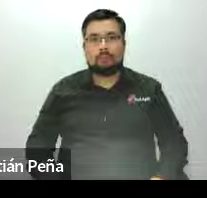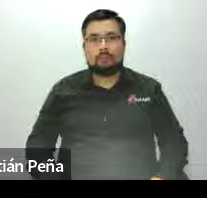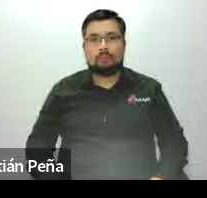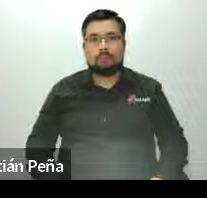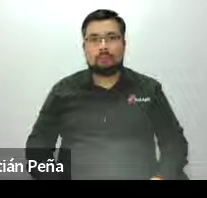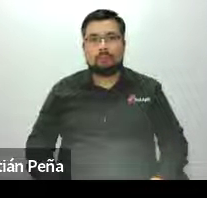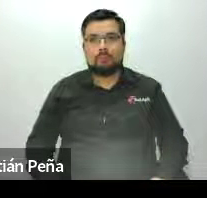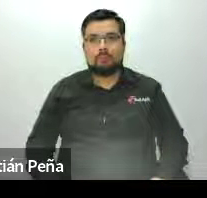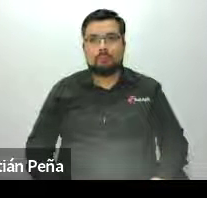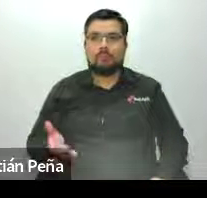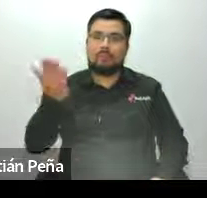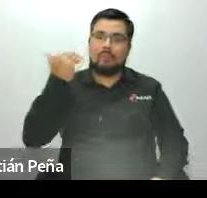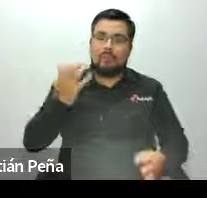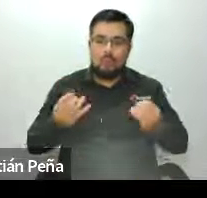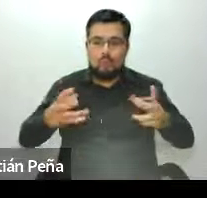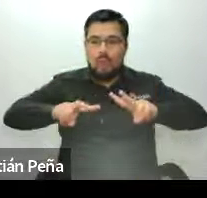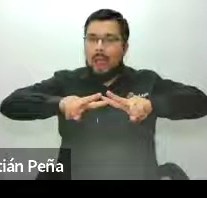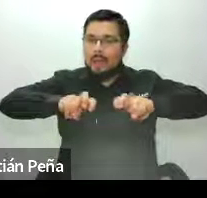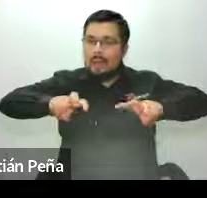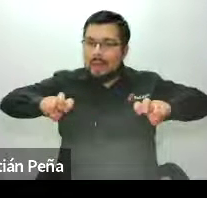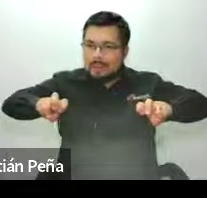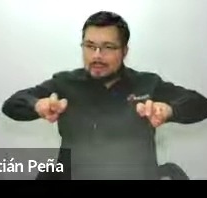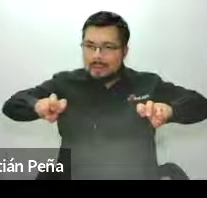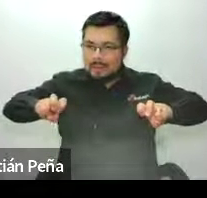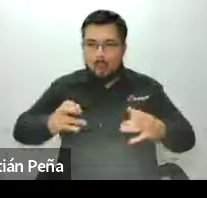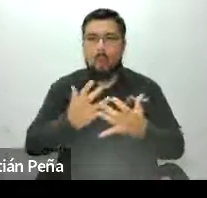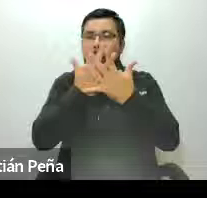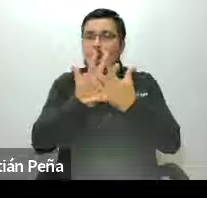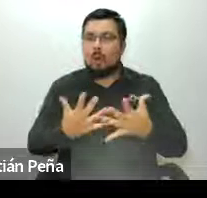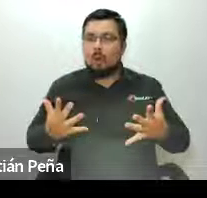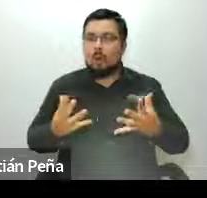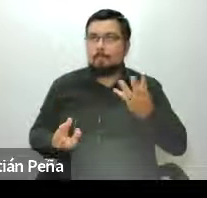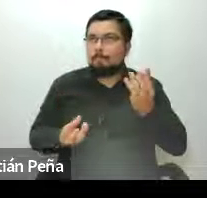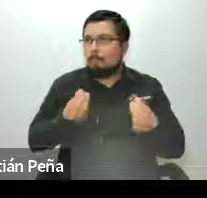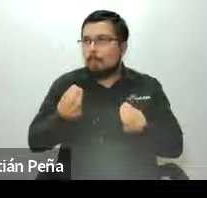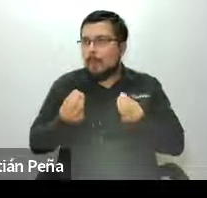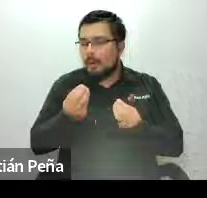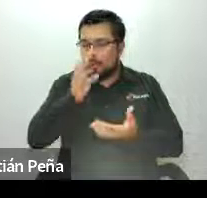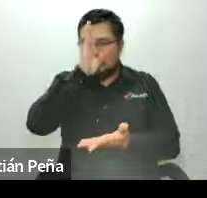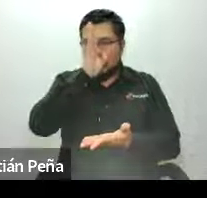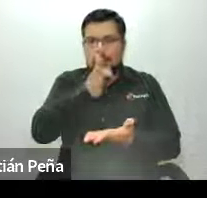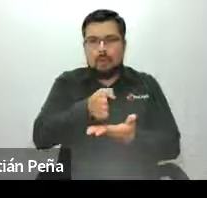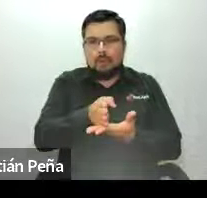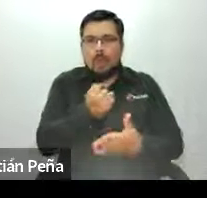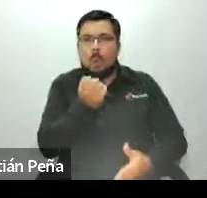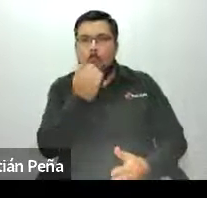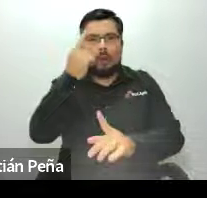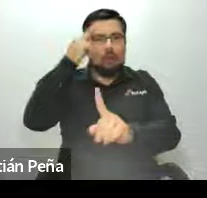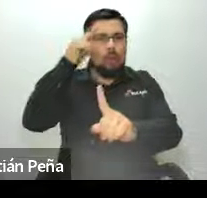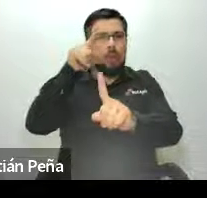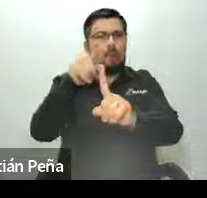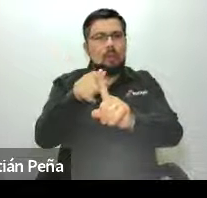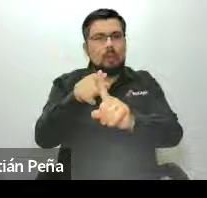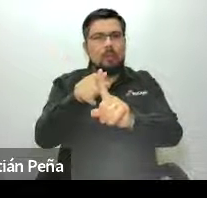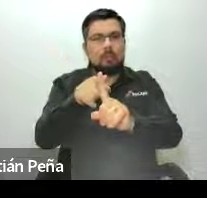hubo mucho análisis, ¿no es cierto?, curricular para poder definir, ¿no?, cuáles iban a ser los objetivos